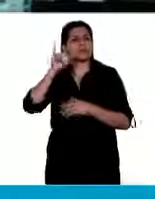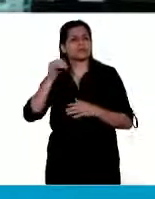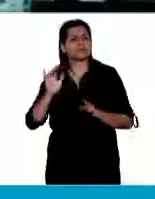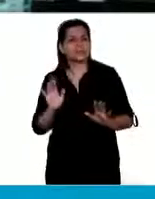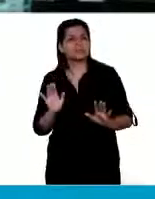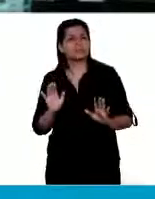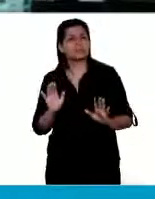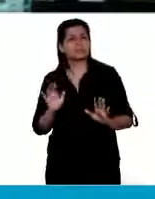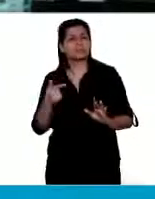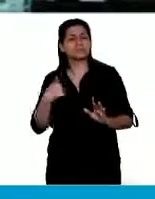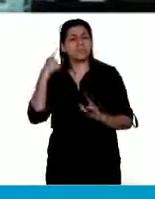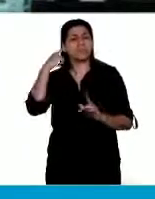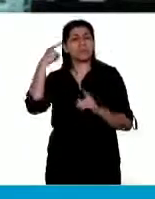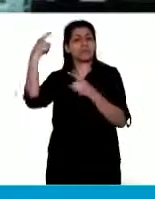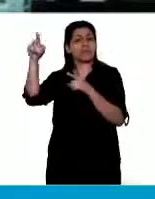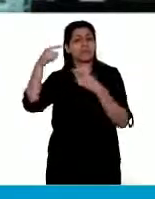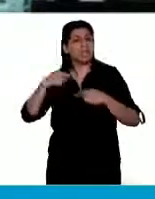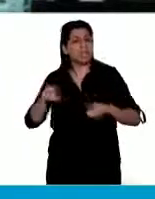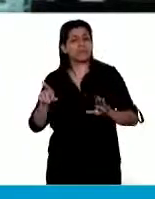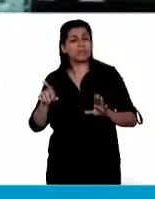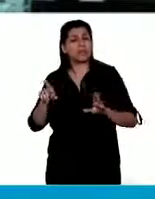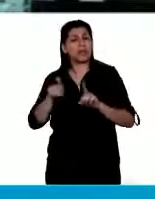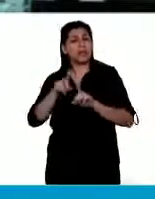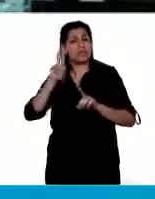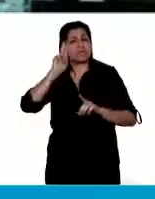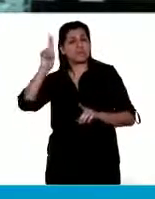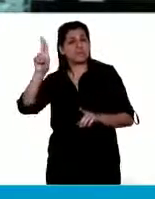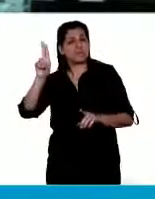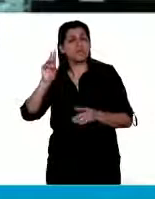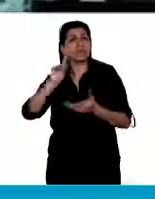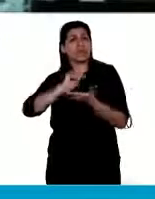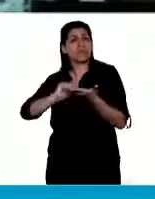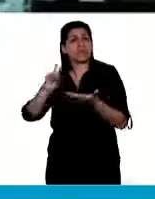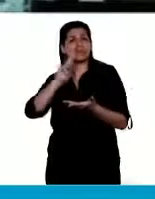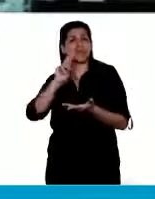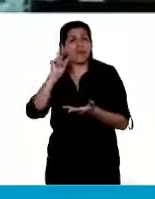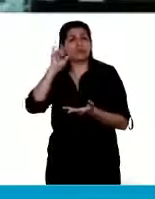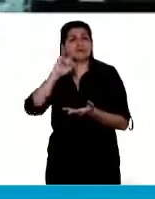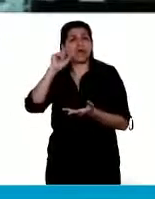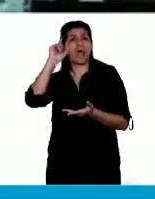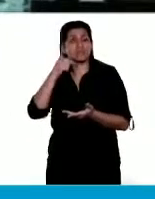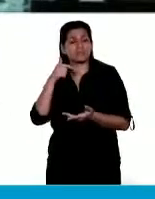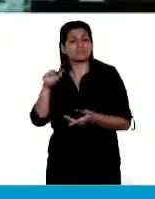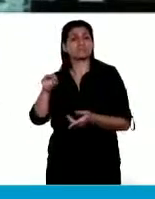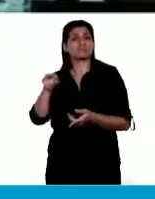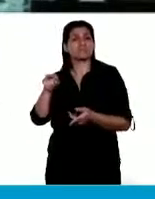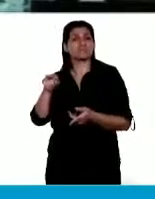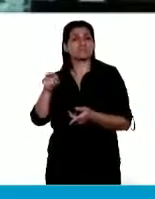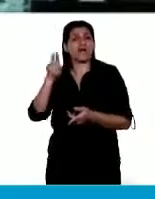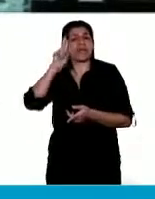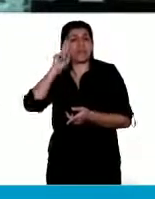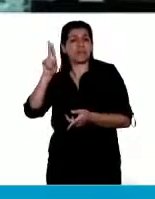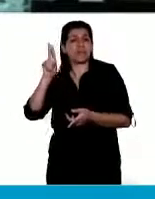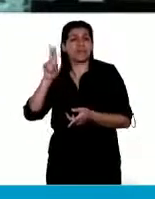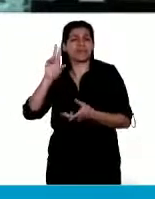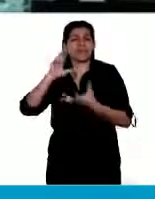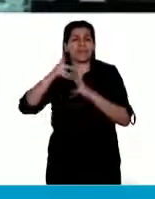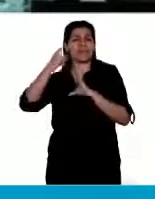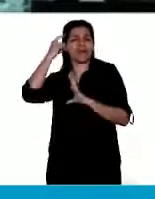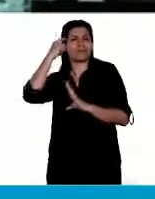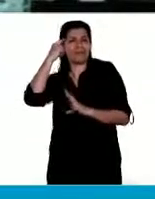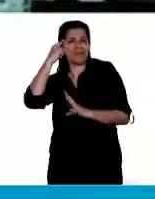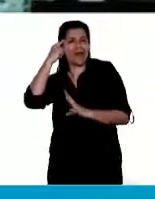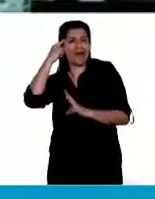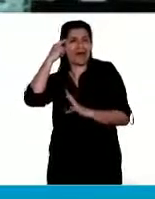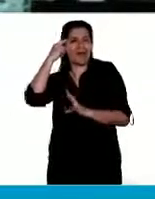la diputada González, respeto sus posiciones y su convicción, que